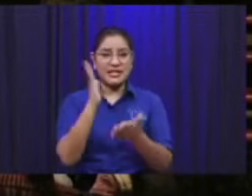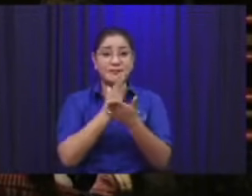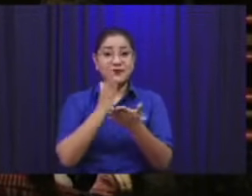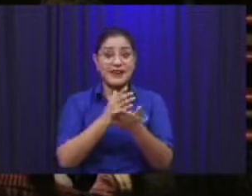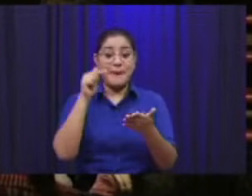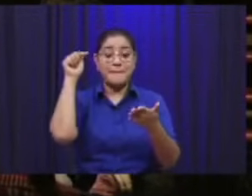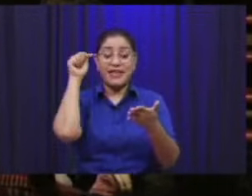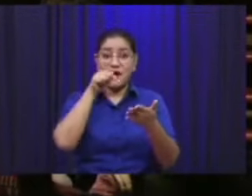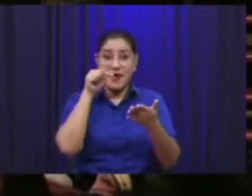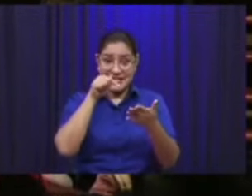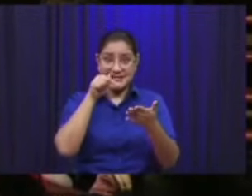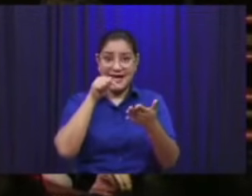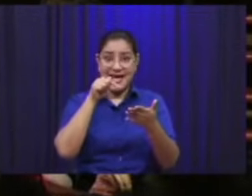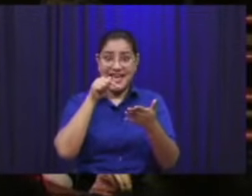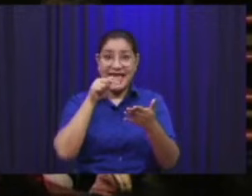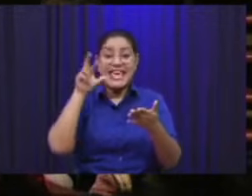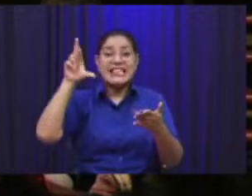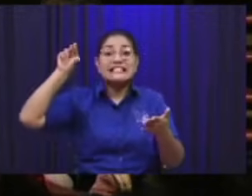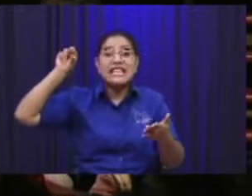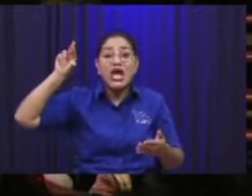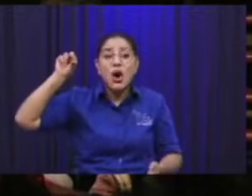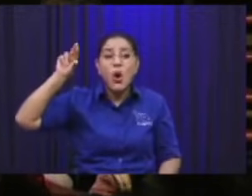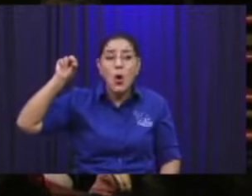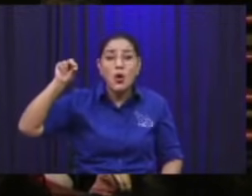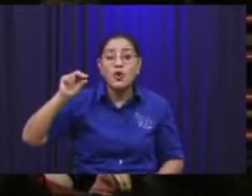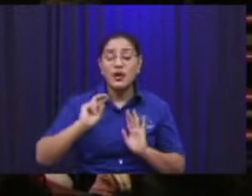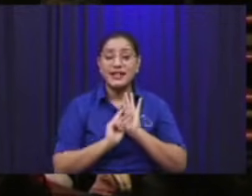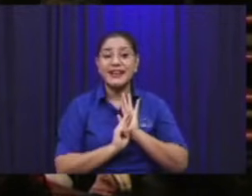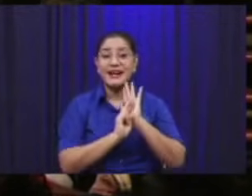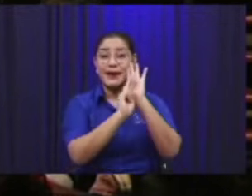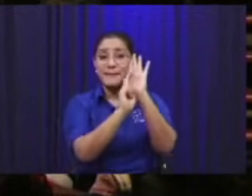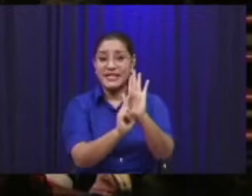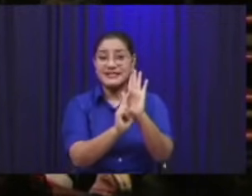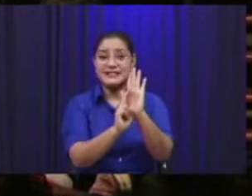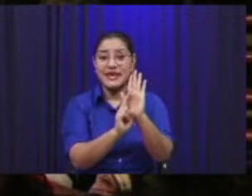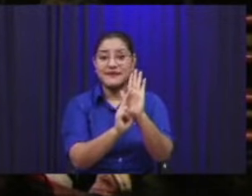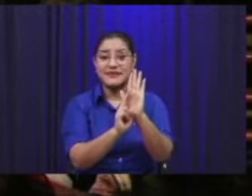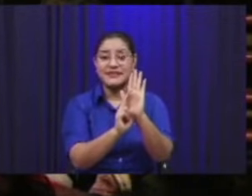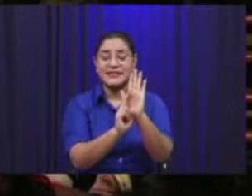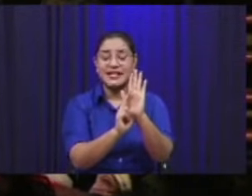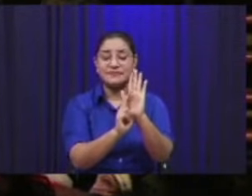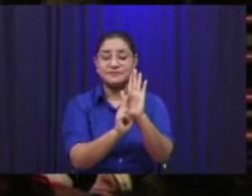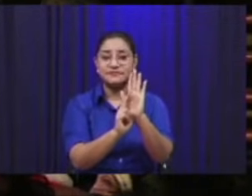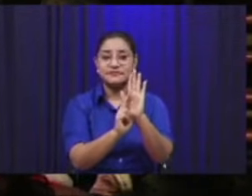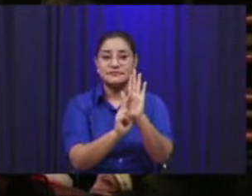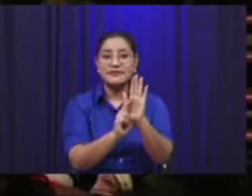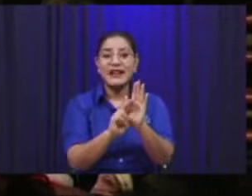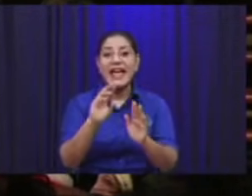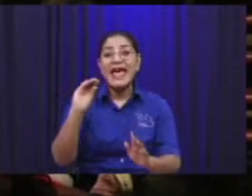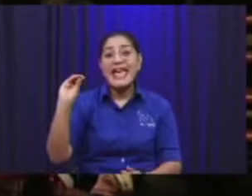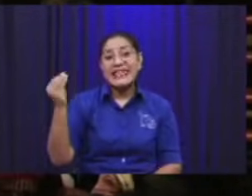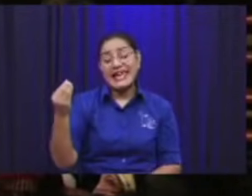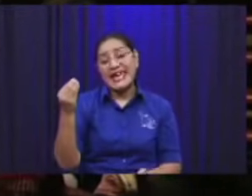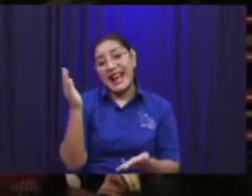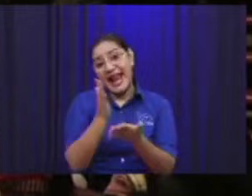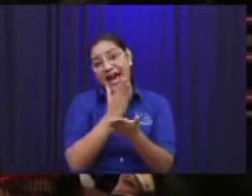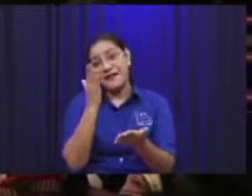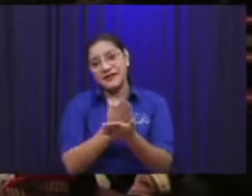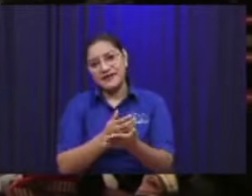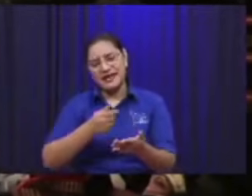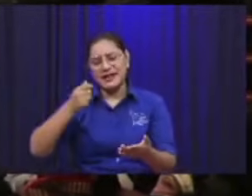oro esto representa que interesantemente la biblia también dice que el martillo su